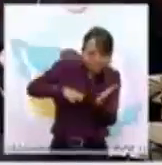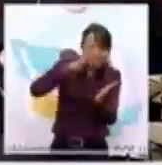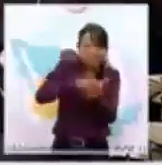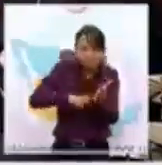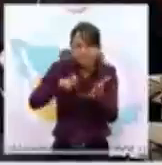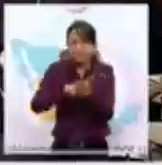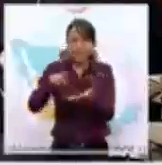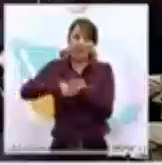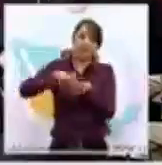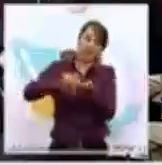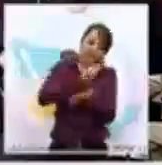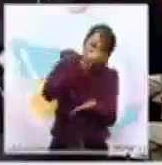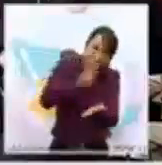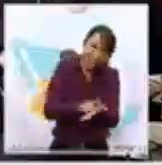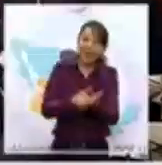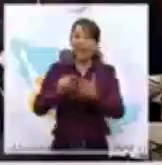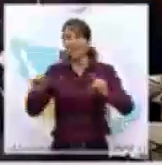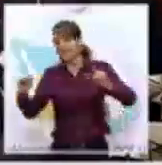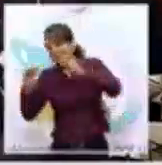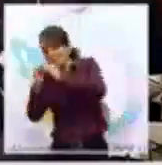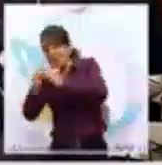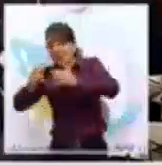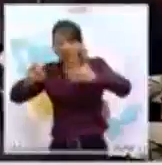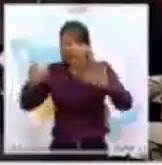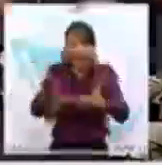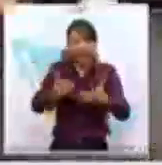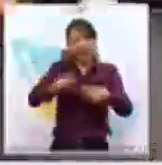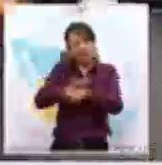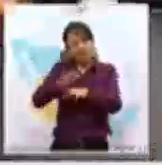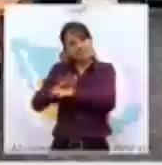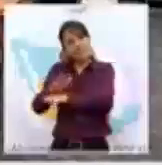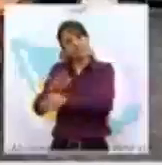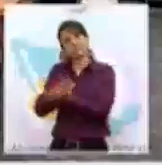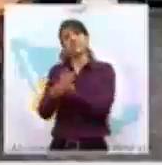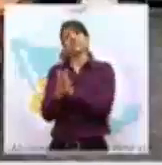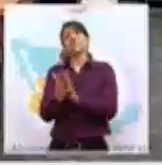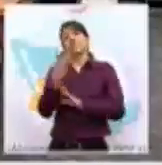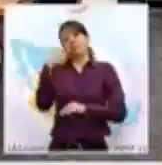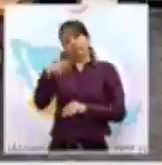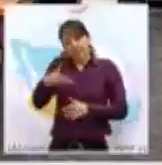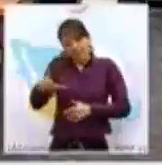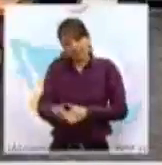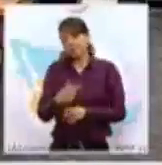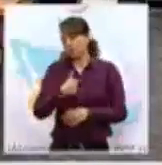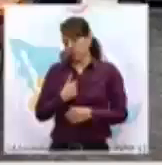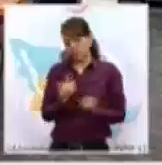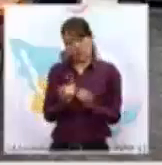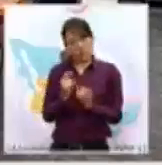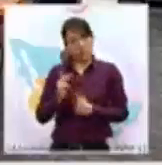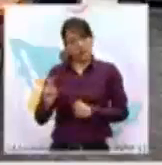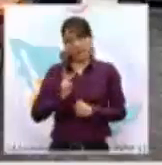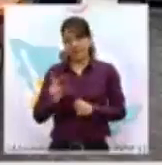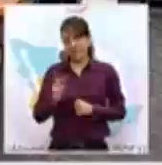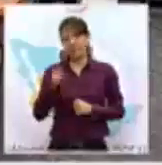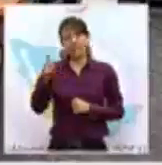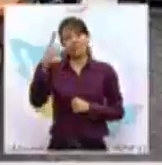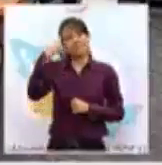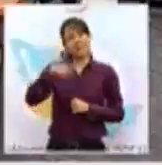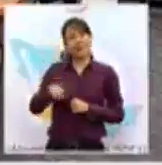Coincido en la parte que dice la senadora Blanca Heredia. Esta es Blanca